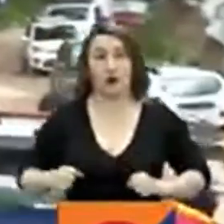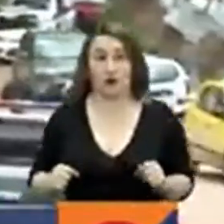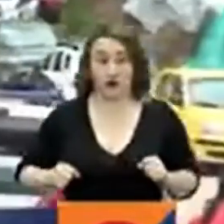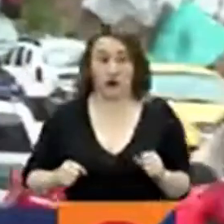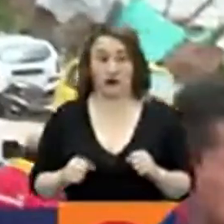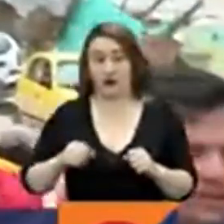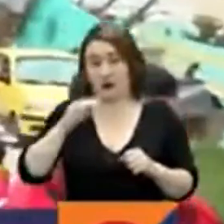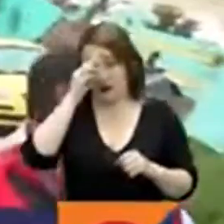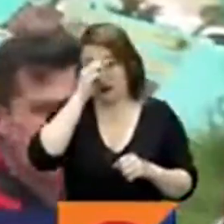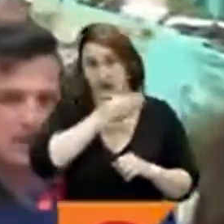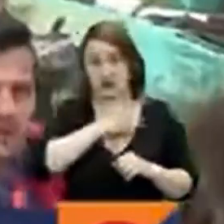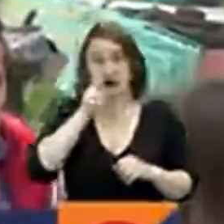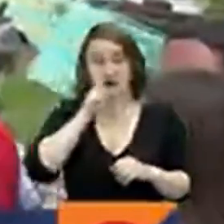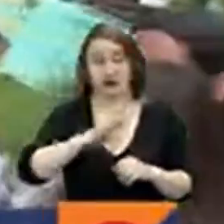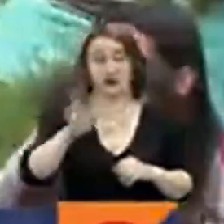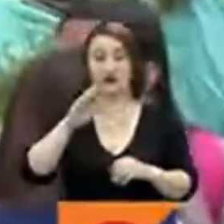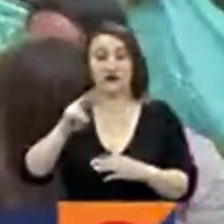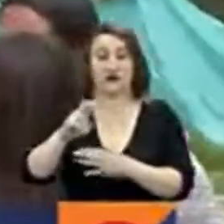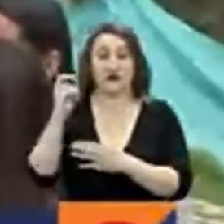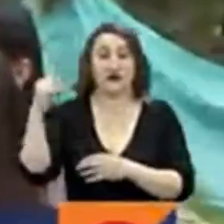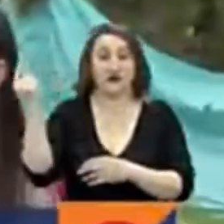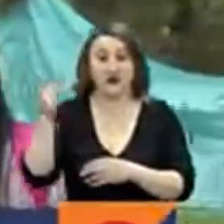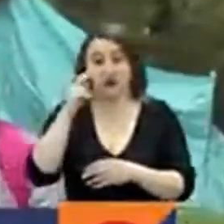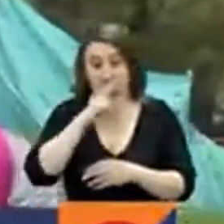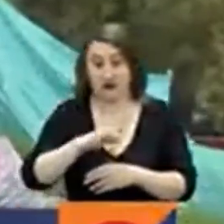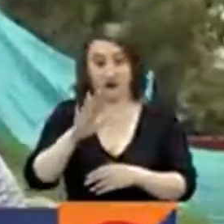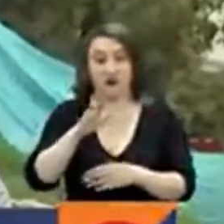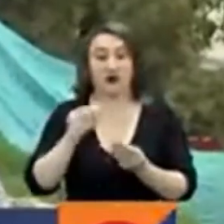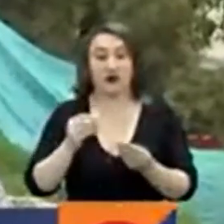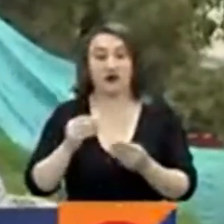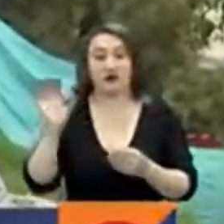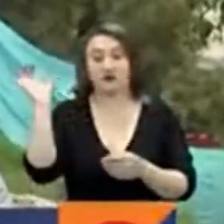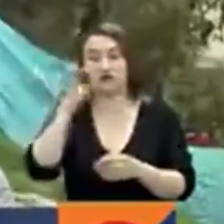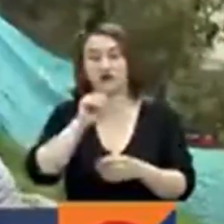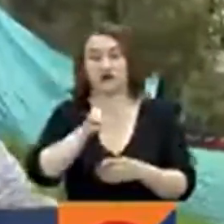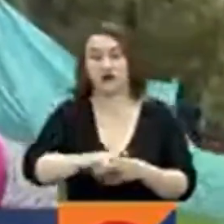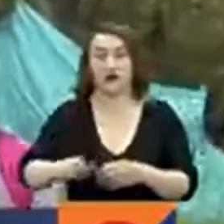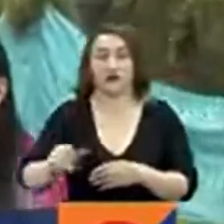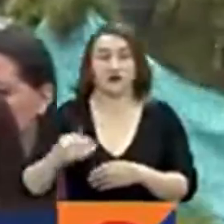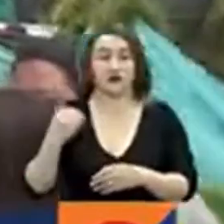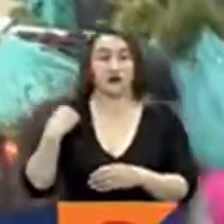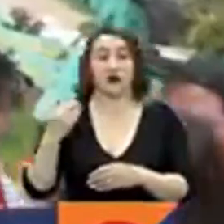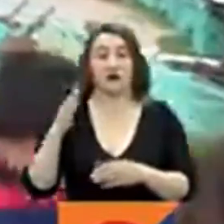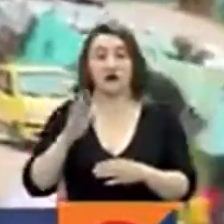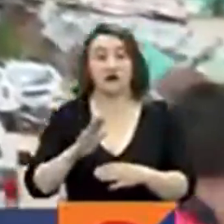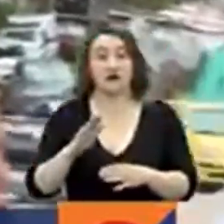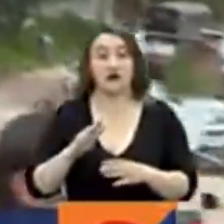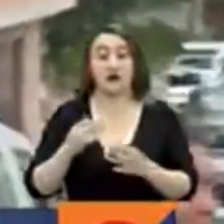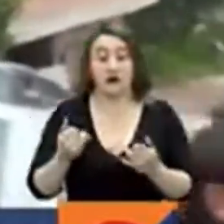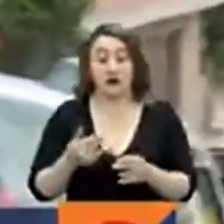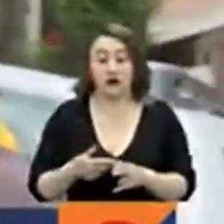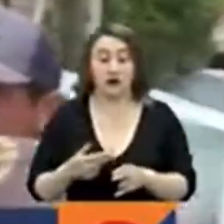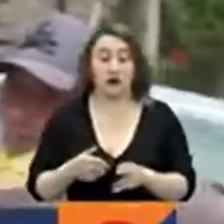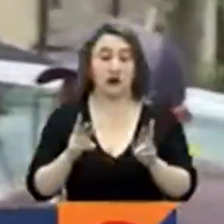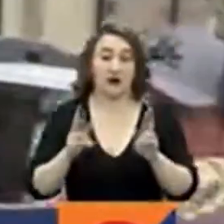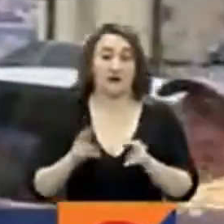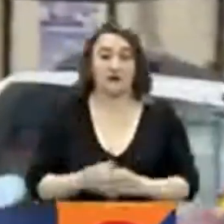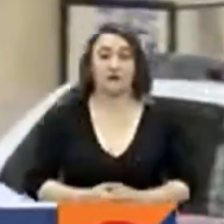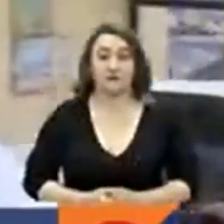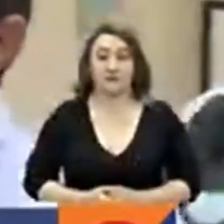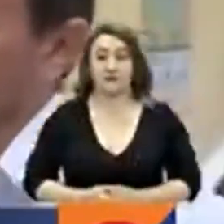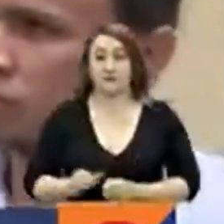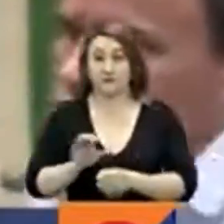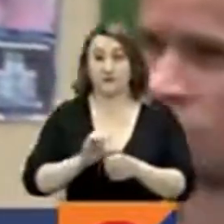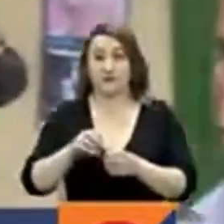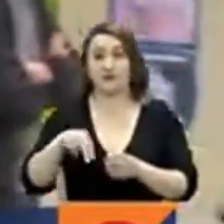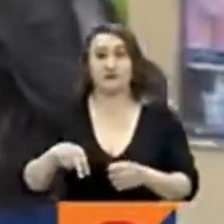Ejército Nacional, Fiscalía General de la Nación para dar con los responsables de estos hechos y esperamos tener los resultados muy pronto. A petición de la misma ciudadanía,